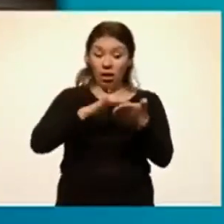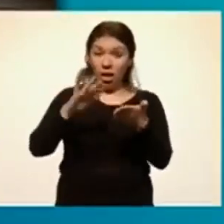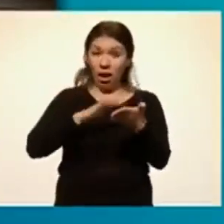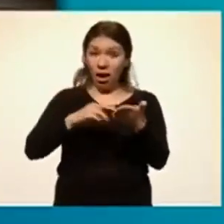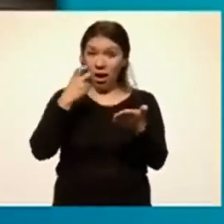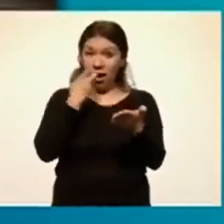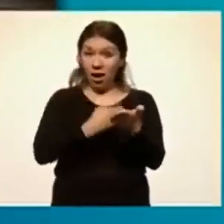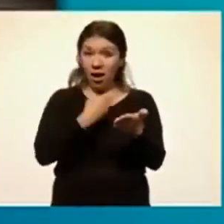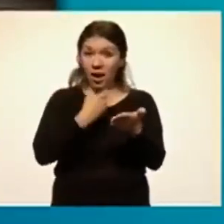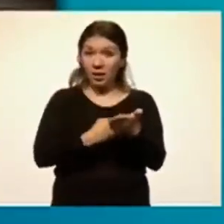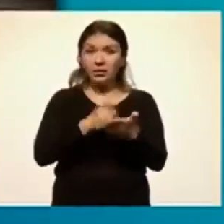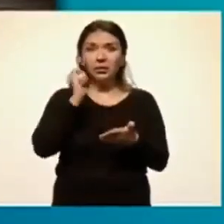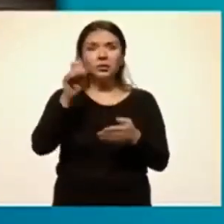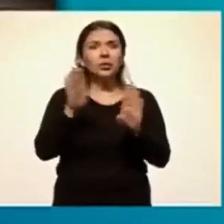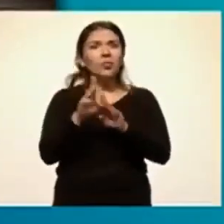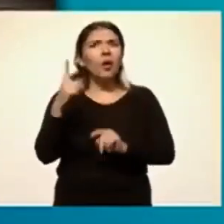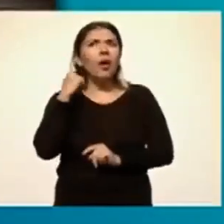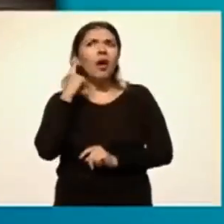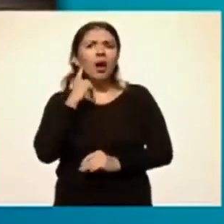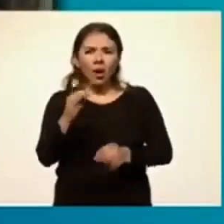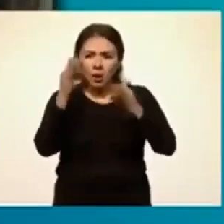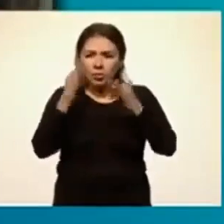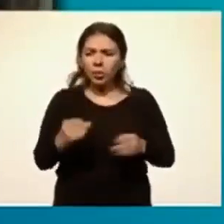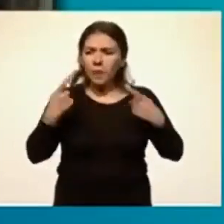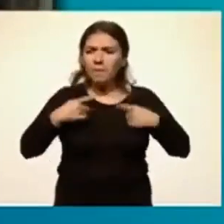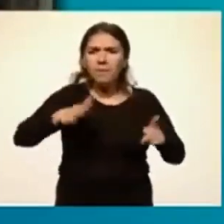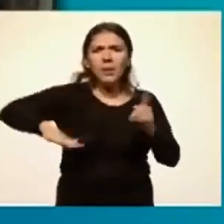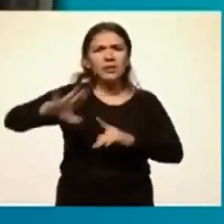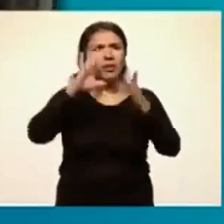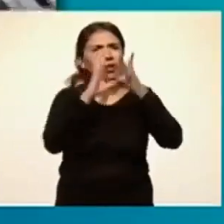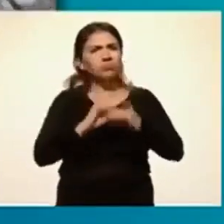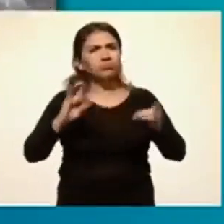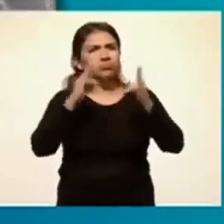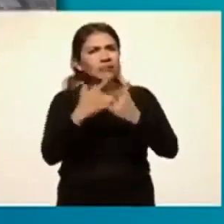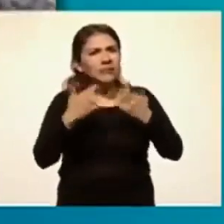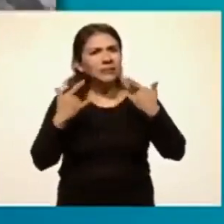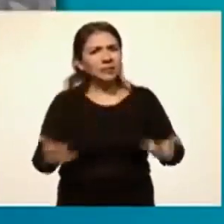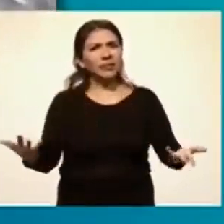como oír a mi gente contando las historias que sí.